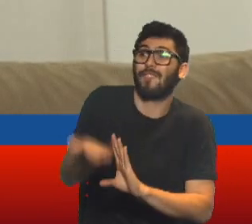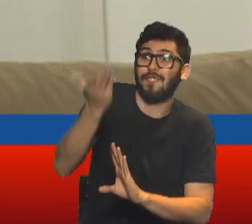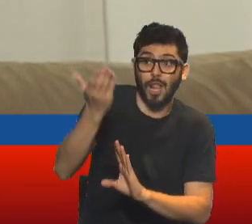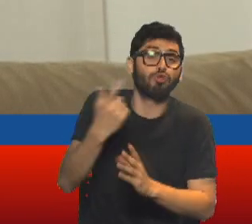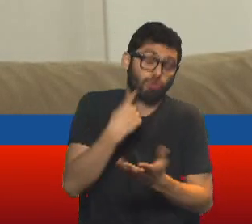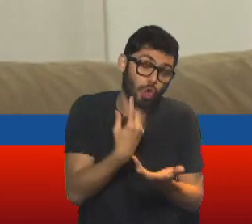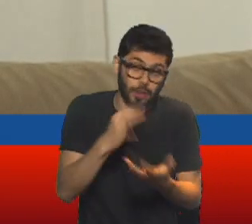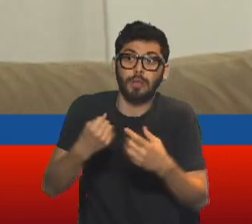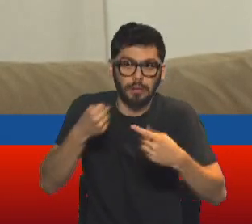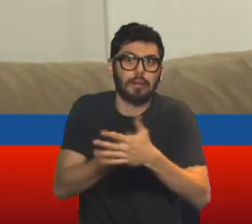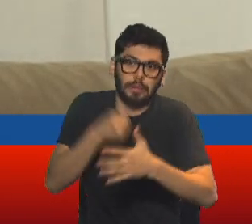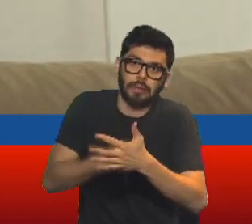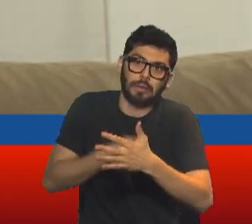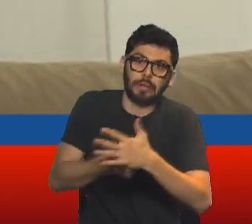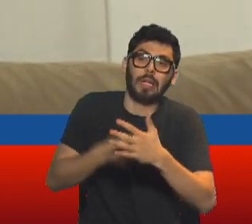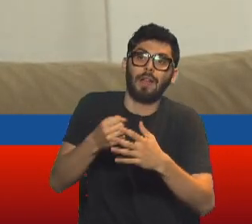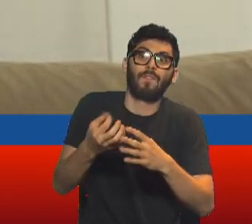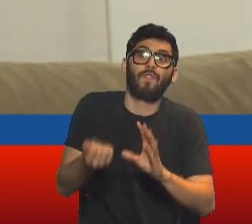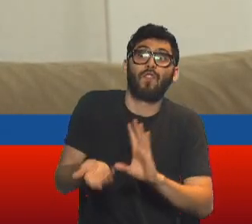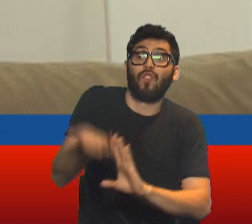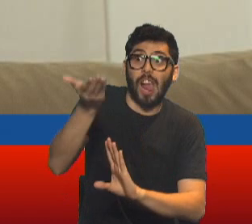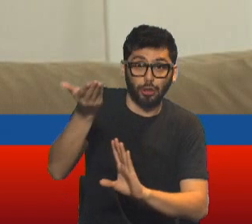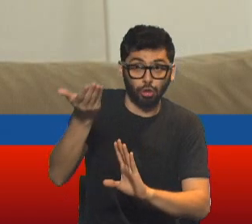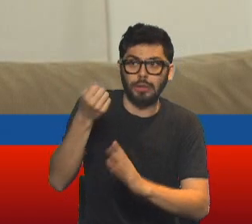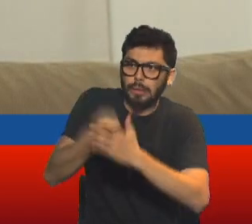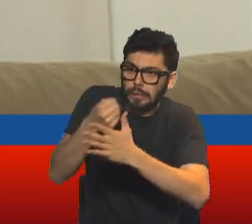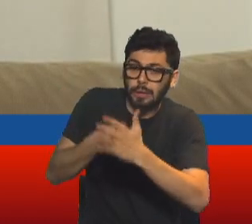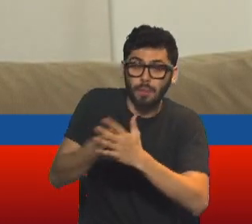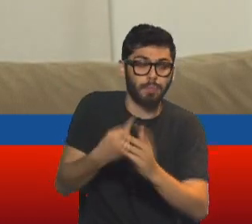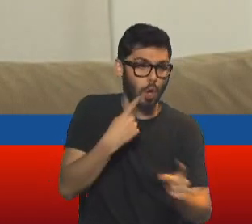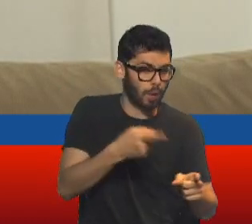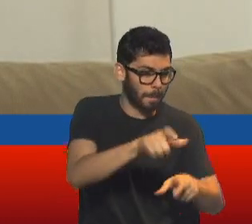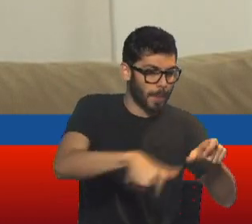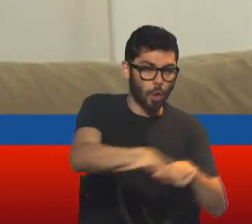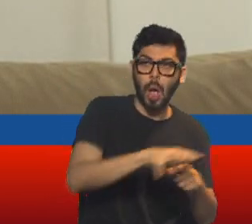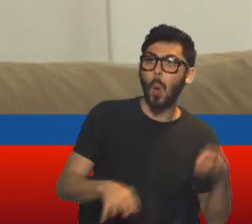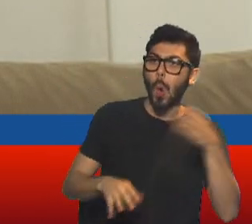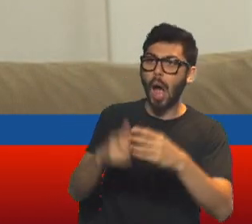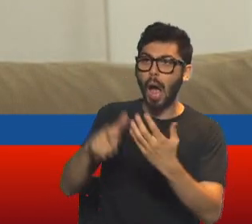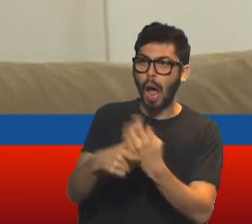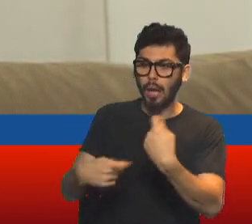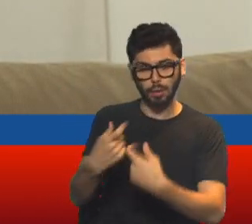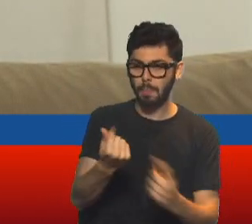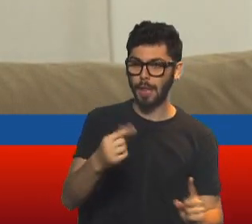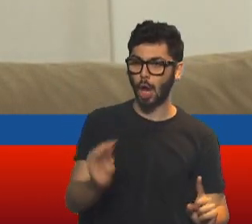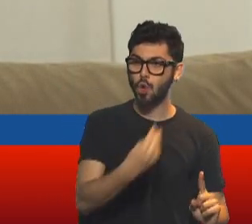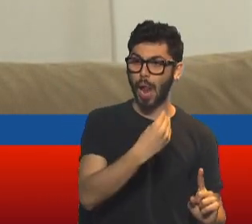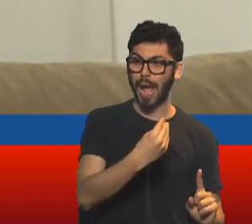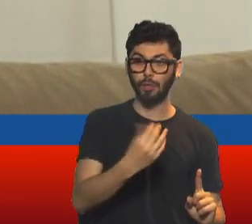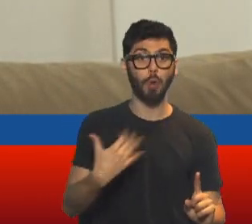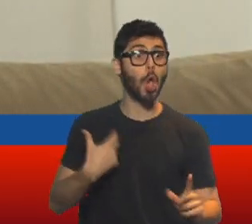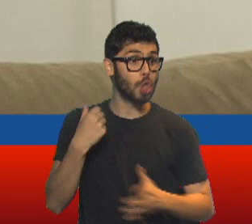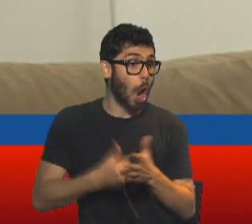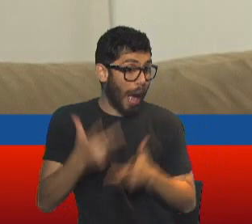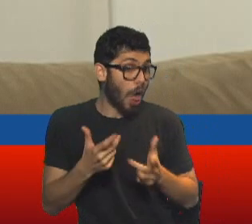consta que hay una pelea, y cuando vos vas a la carnicería, o vas a la verdulería, o vas al almacén, la plata no te alcanza. Entonces mi explicación pierde valor.